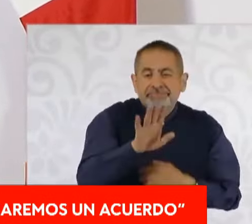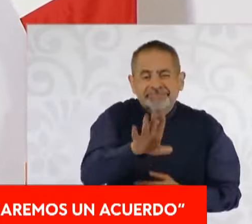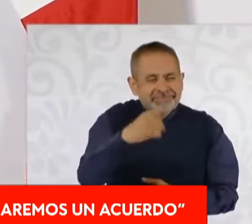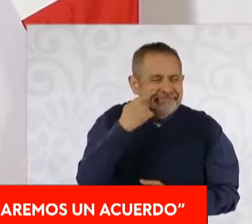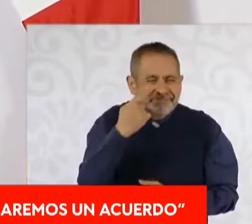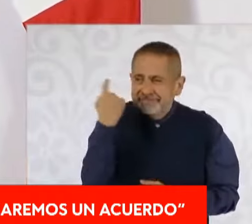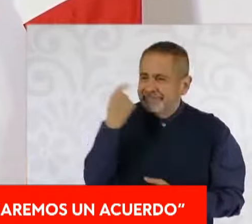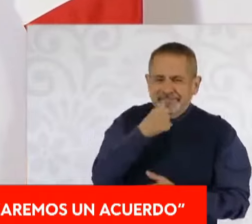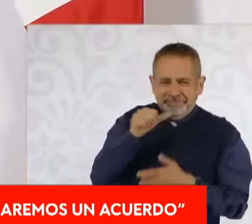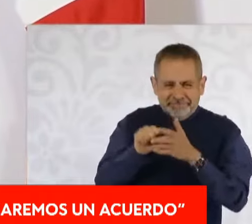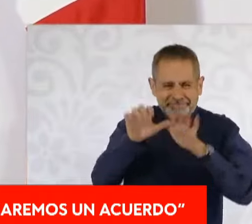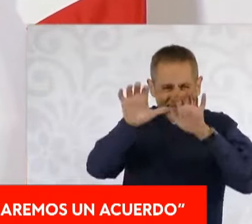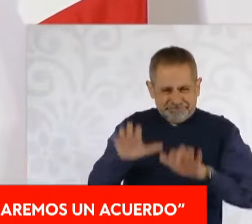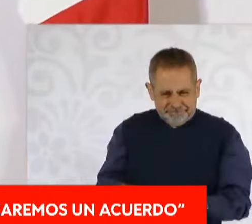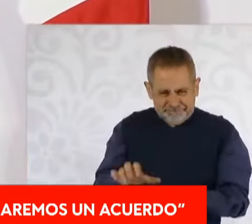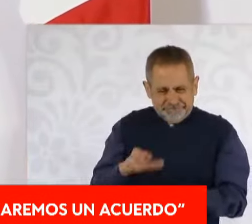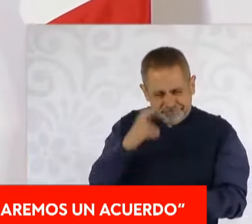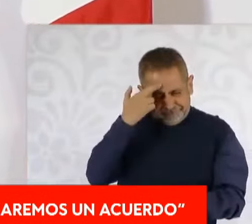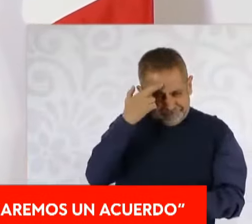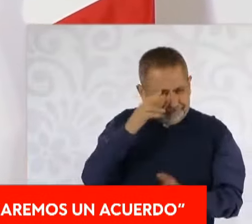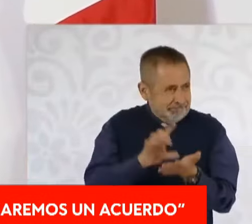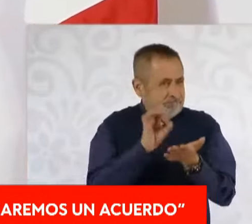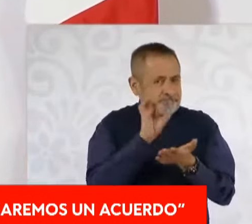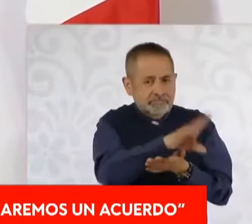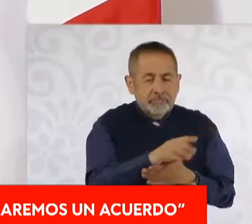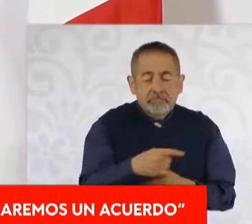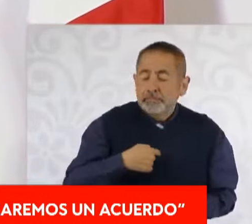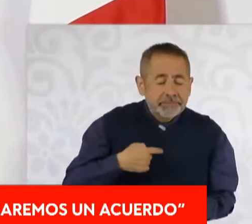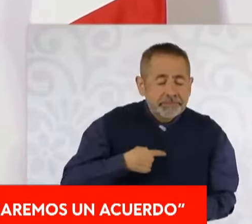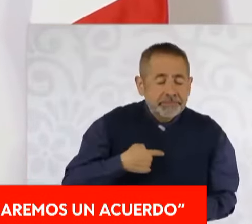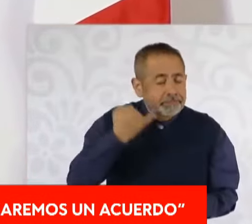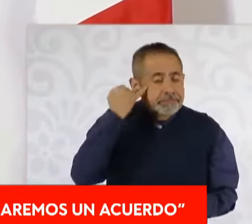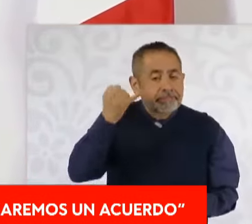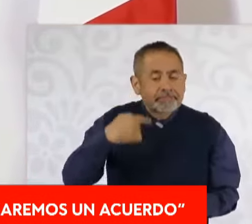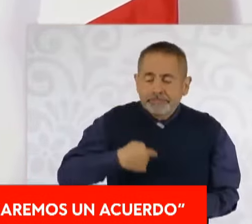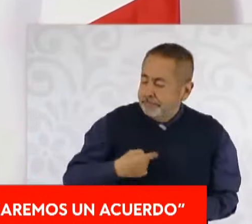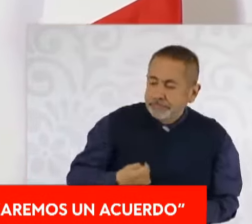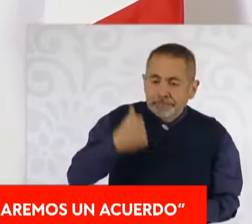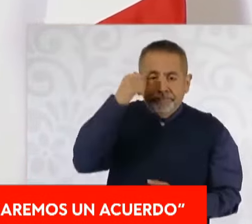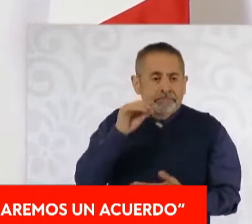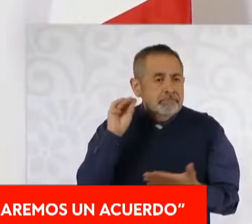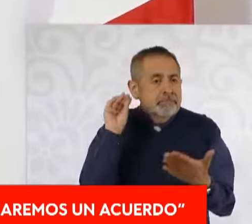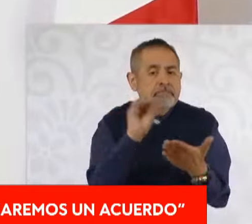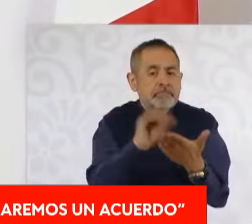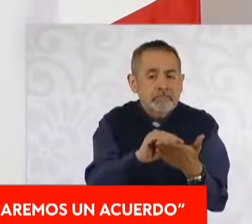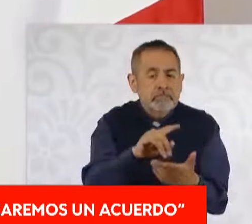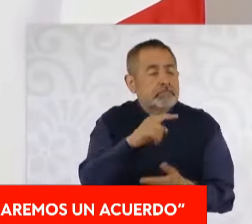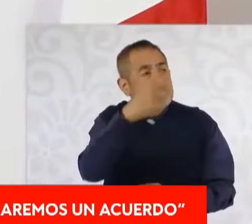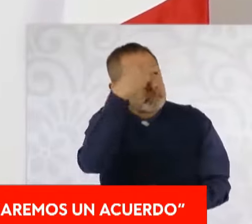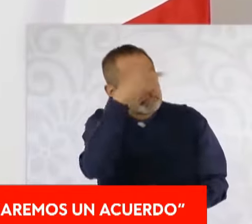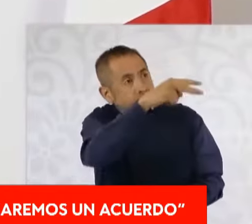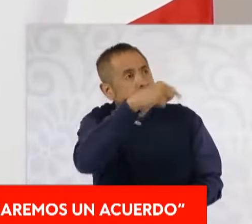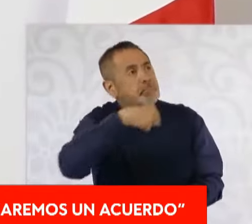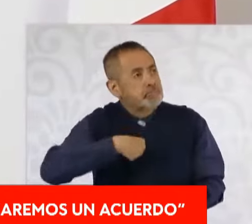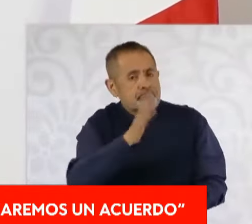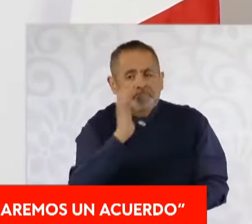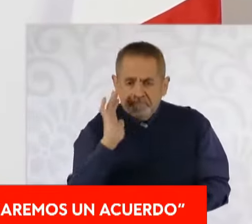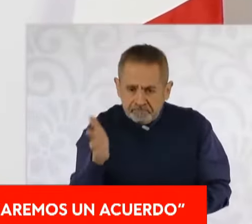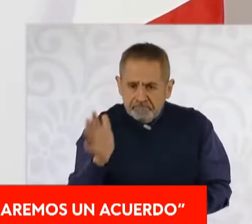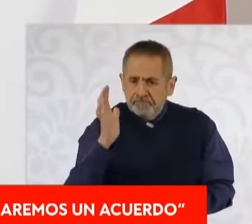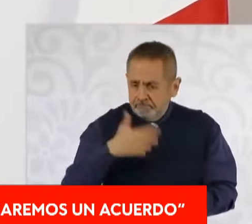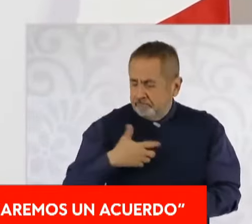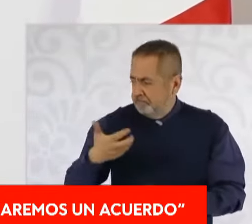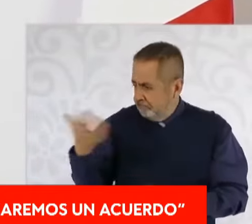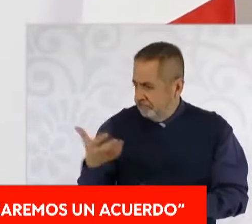carta, lo primero que planteo, pues es lo que México ha estado haciendo en materia